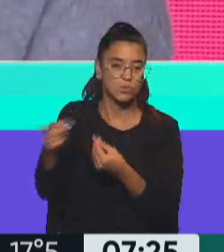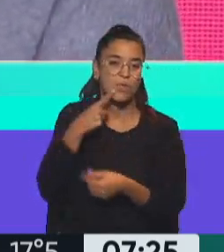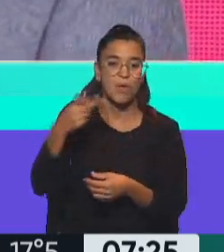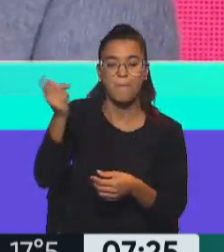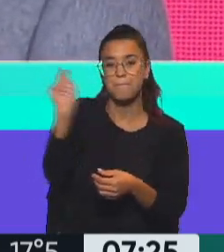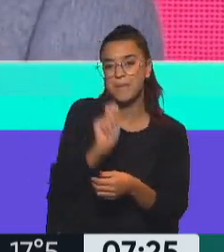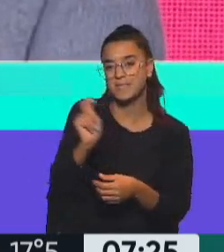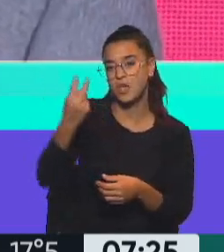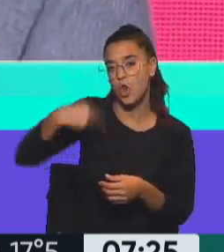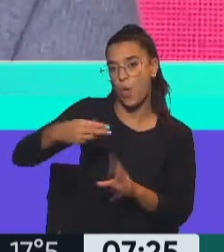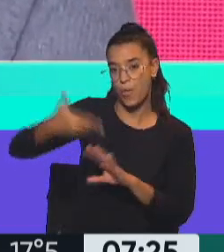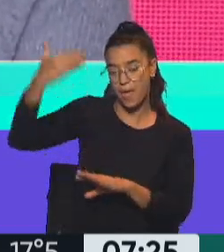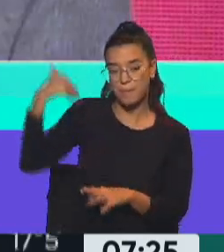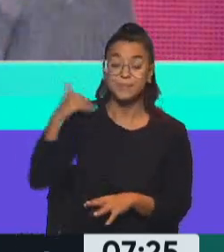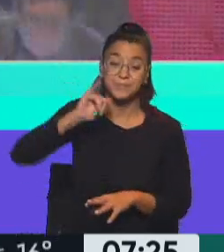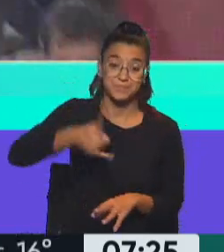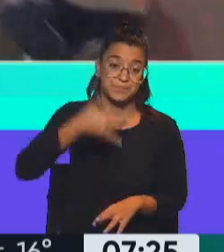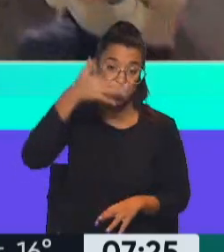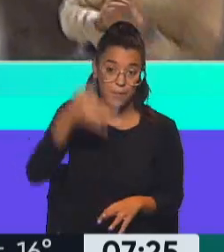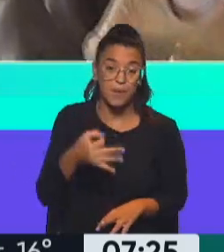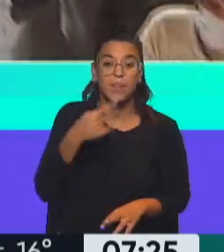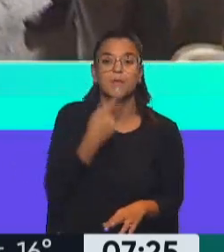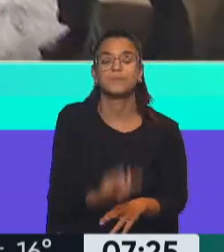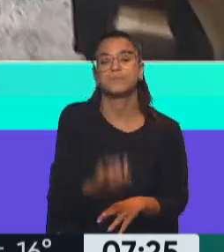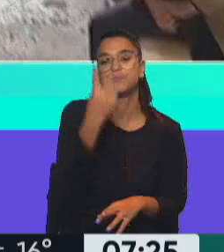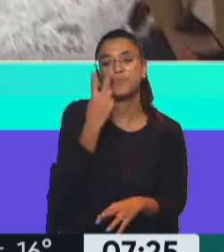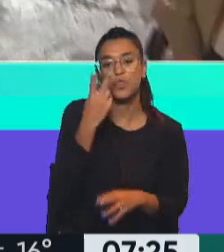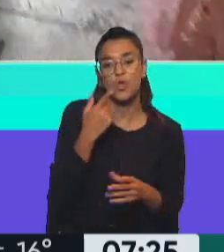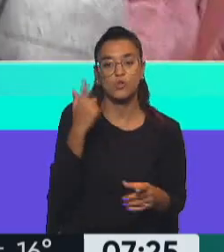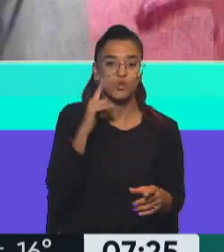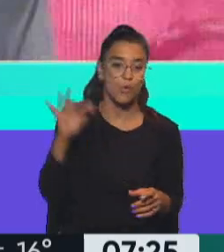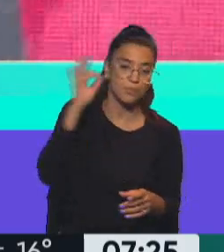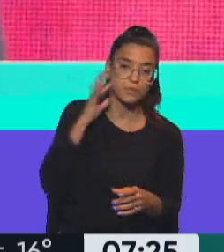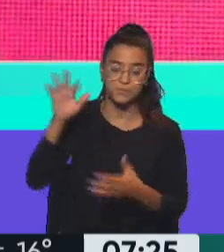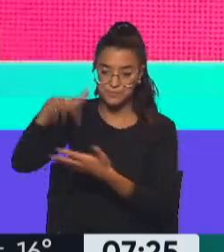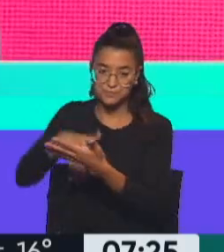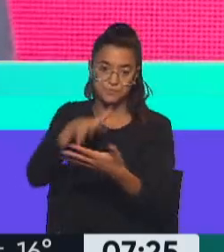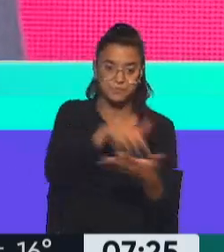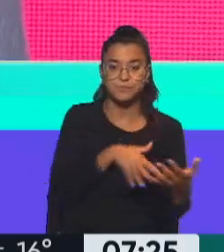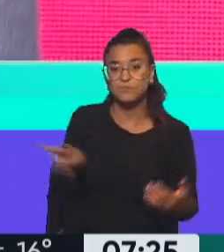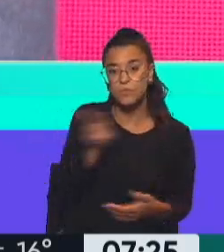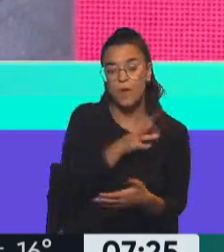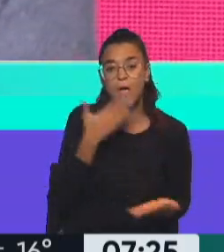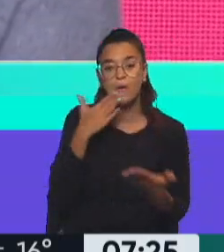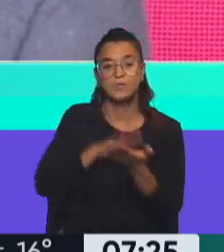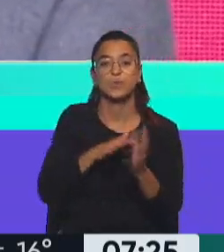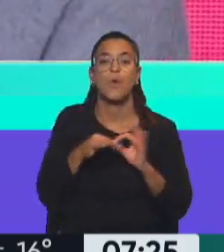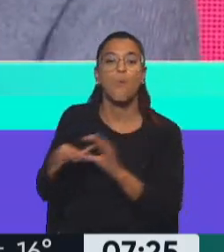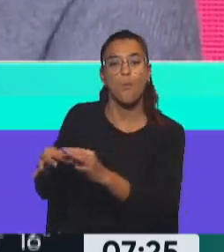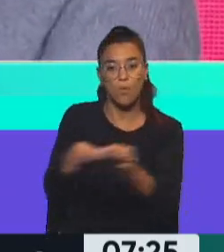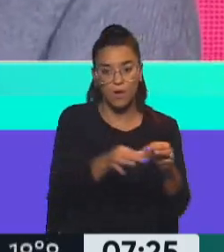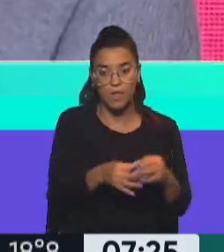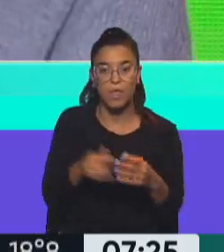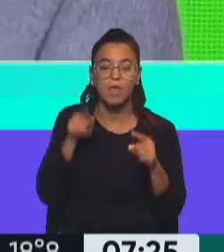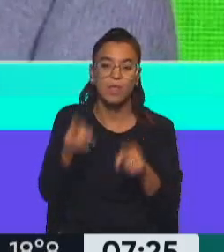de noviembre. Sí es cierto que los dos planteos, una carta y la otra, hablan de la unidad, con lo que,